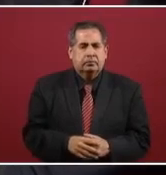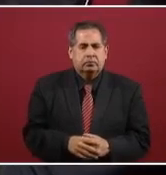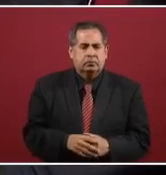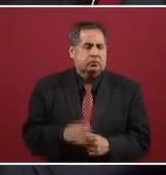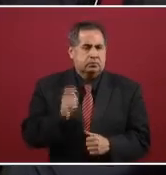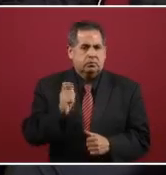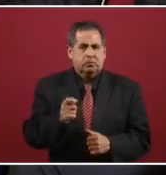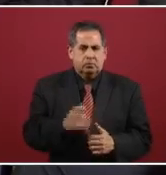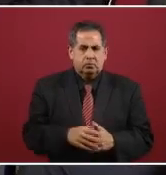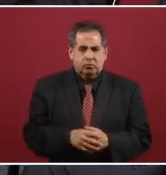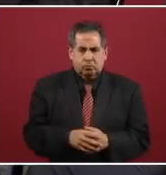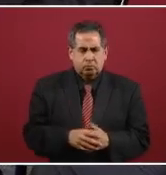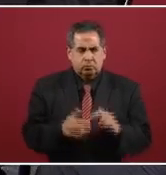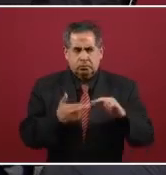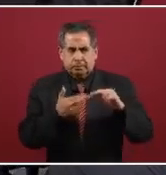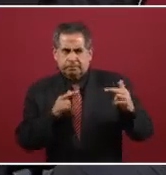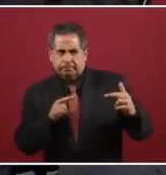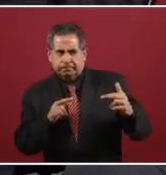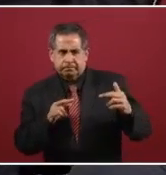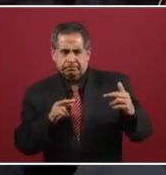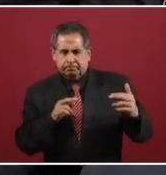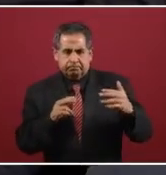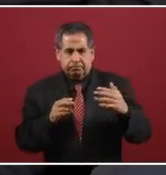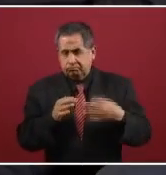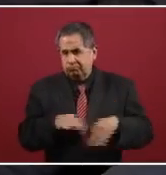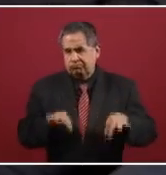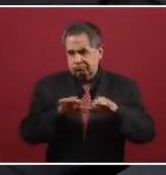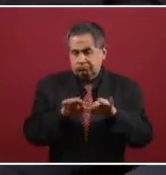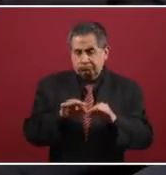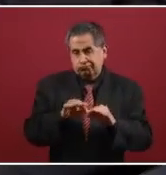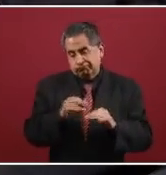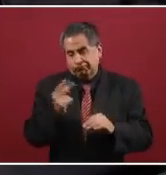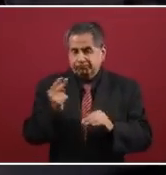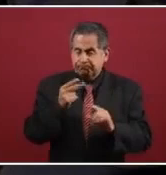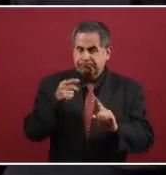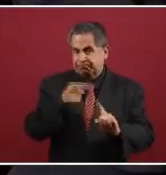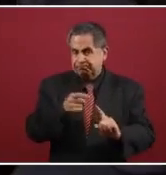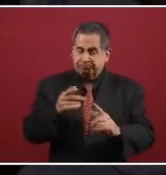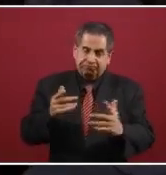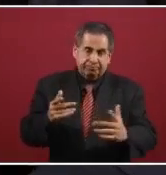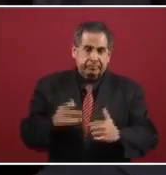es una relación importante, clave,